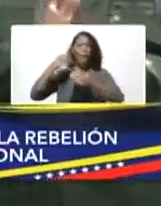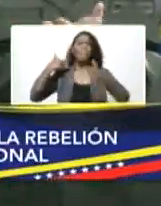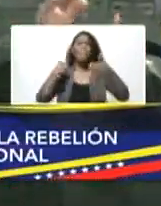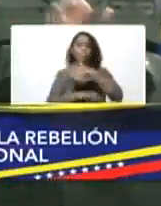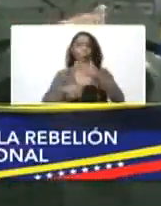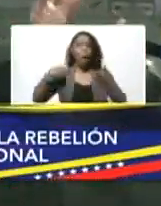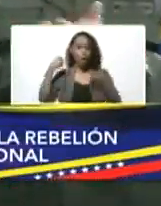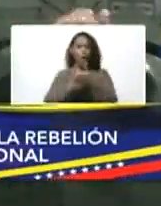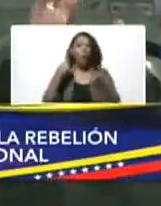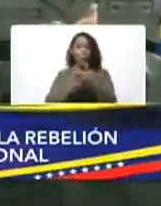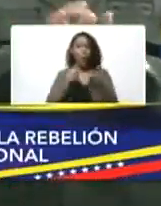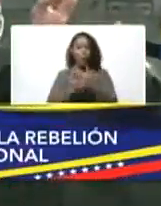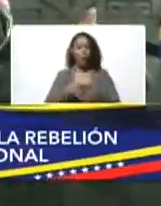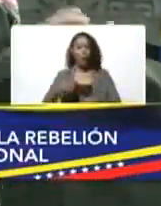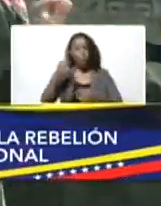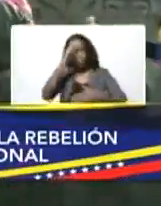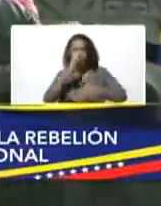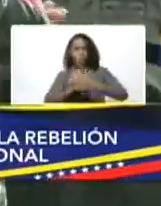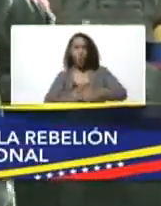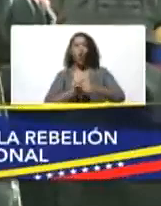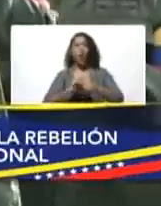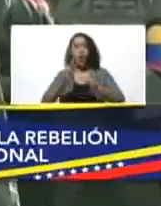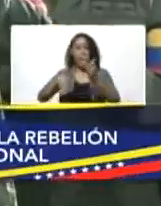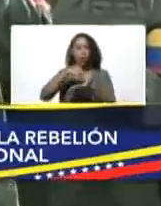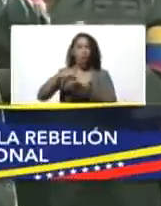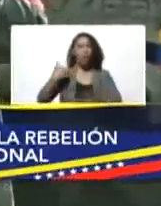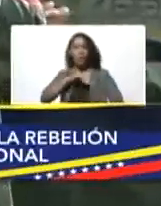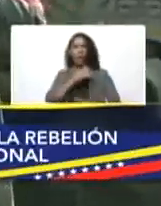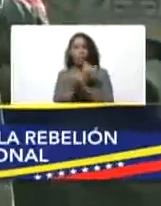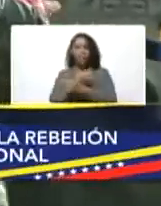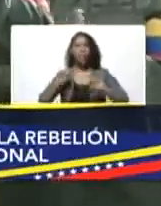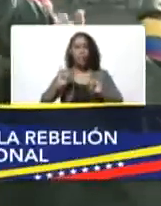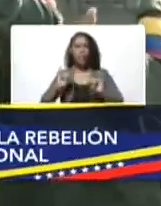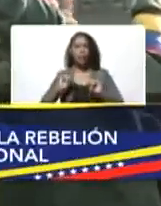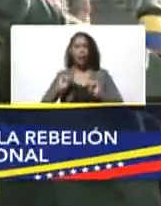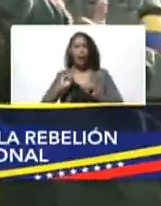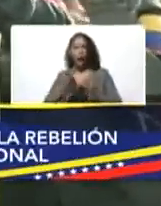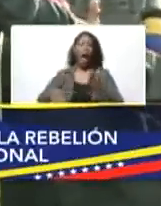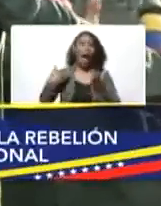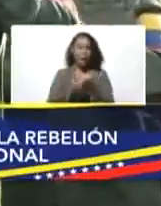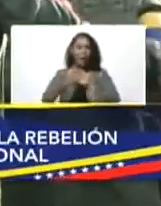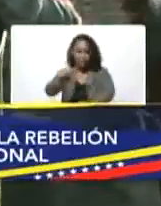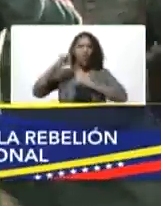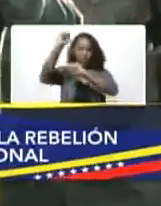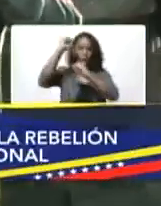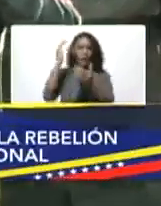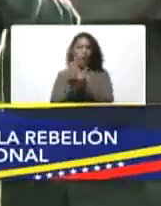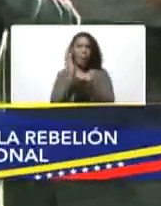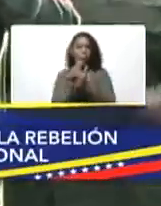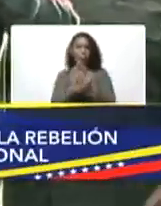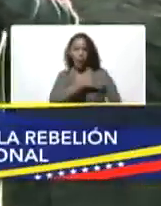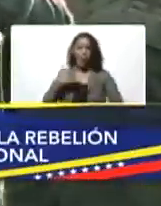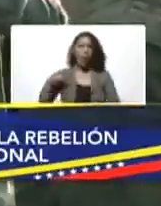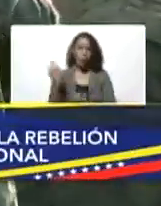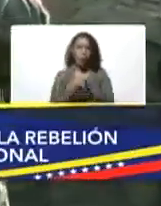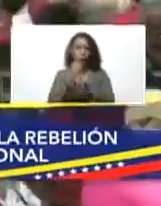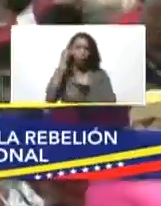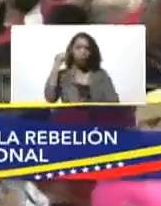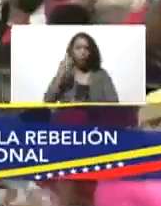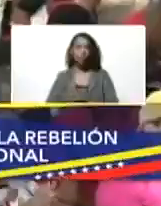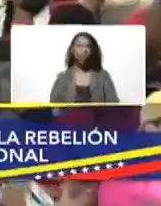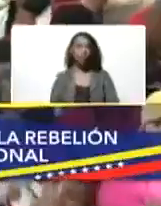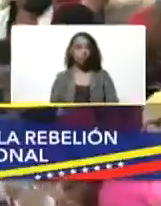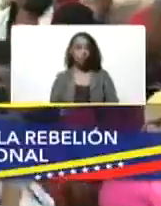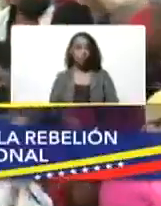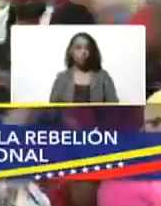al combate por la dignidad nacional, por nuestra independencia. ¡Hasta la victoria siempre, queridos hermanos, queridas